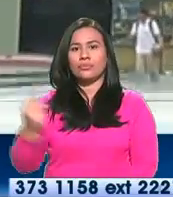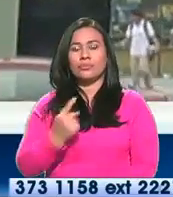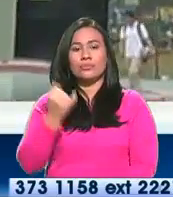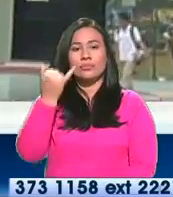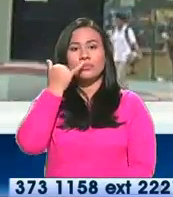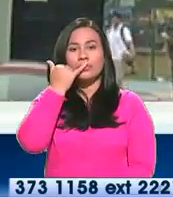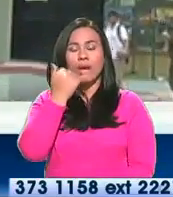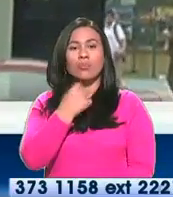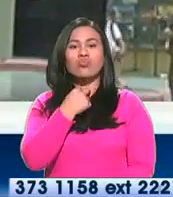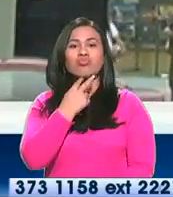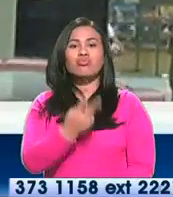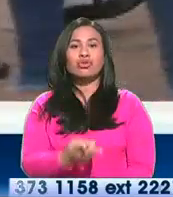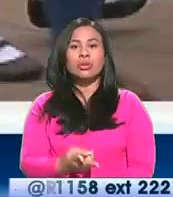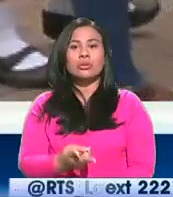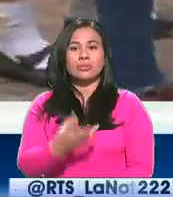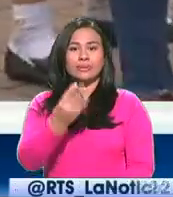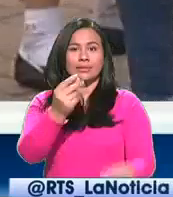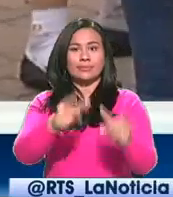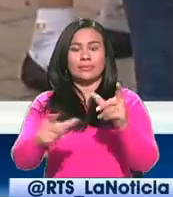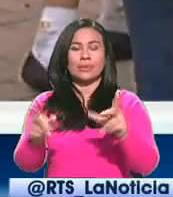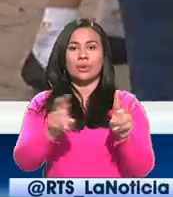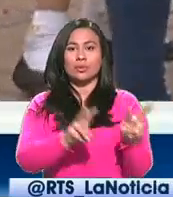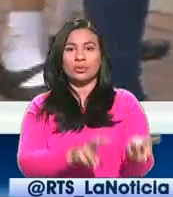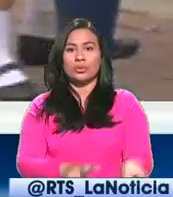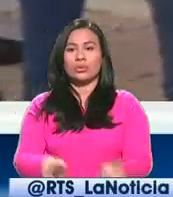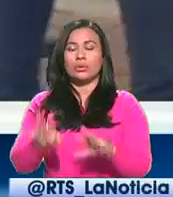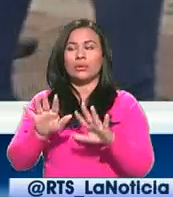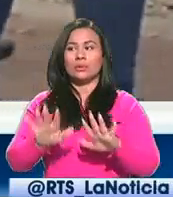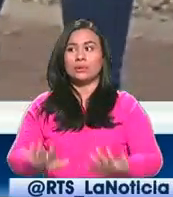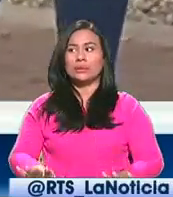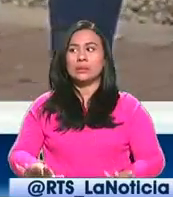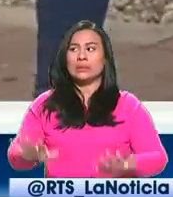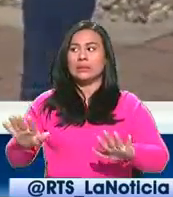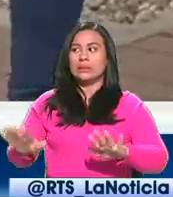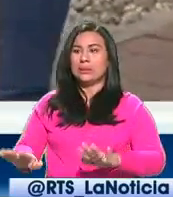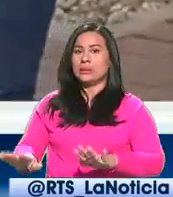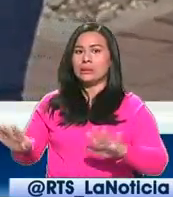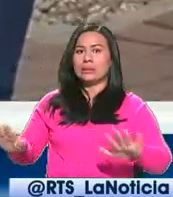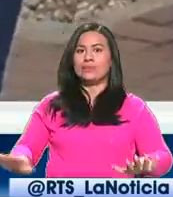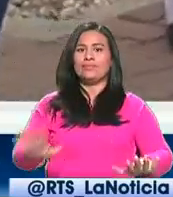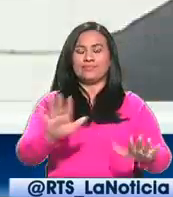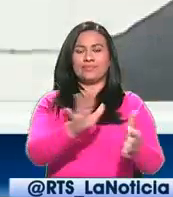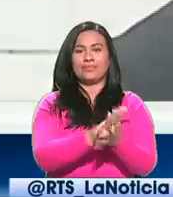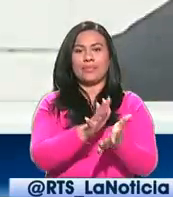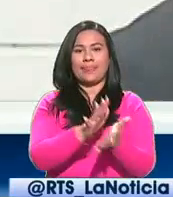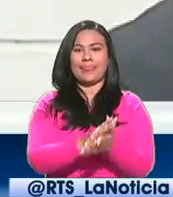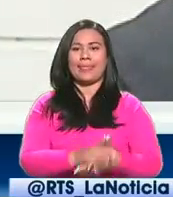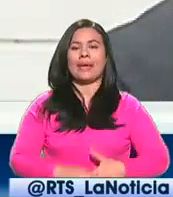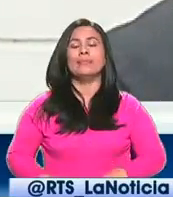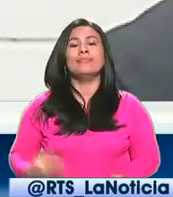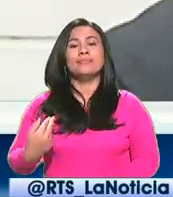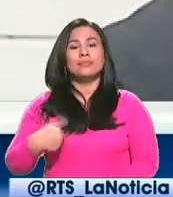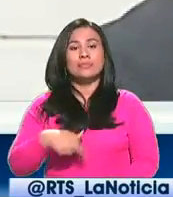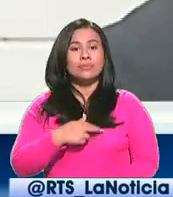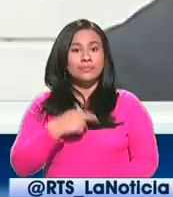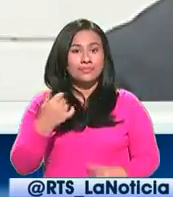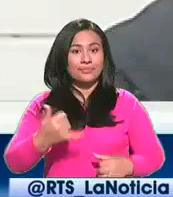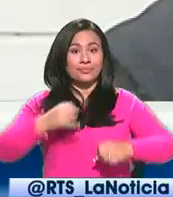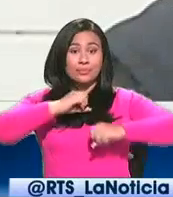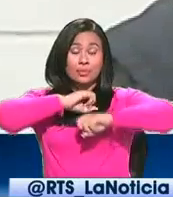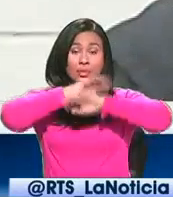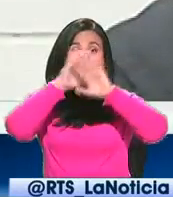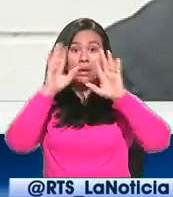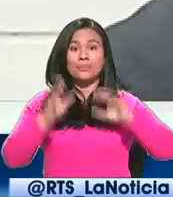puso en alerta a sus autoridades, quienes empezaron a solicitar la salida de los estudiantes. Nosotros en la mañana de hoy